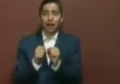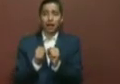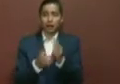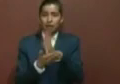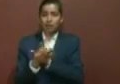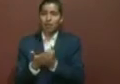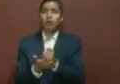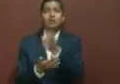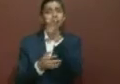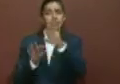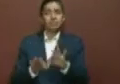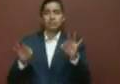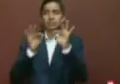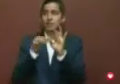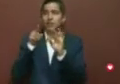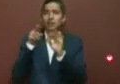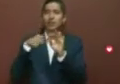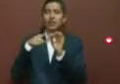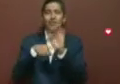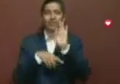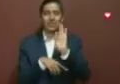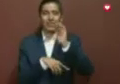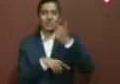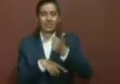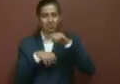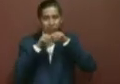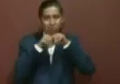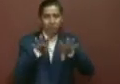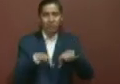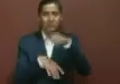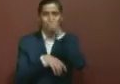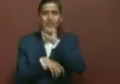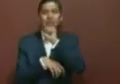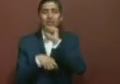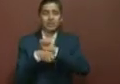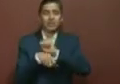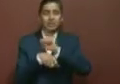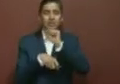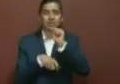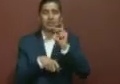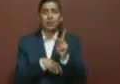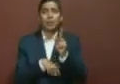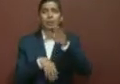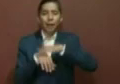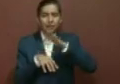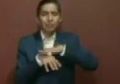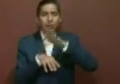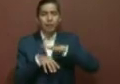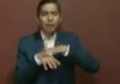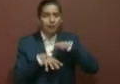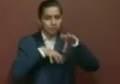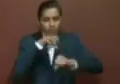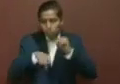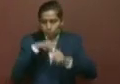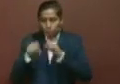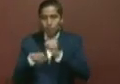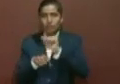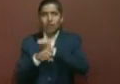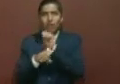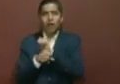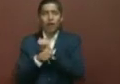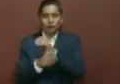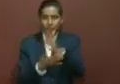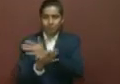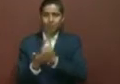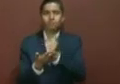de compartirlo mis compañeros de la Fiscalía o de la Secretaría de Seguridad Pública. Se recuperaron en septiembre más vehículos de